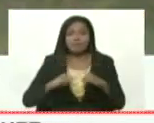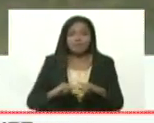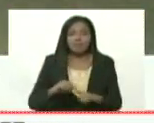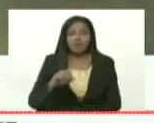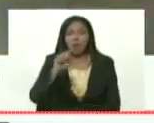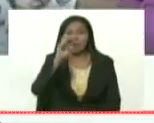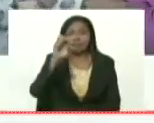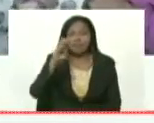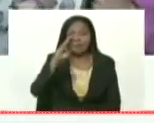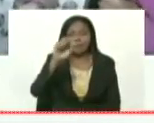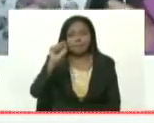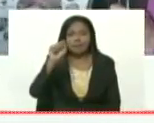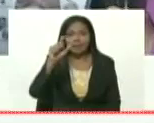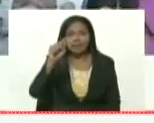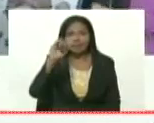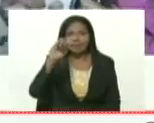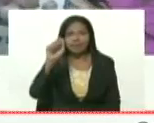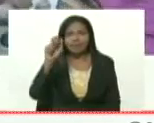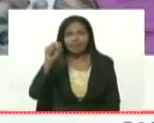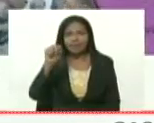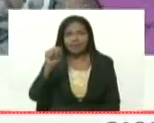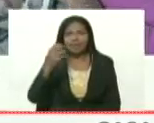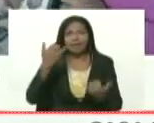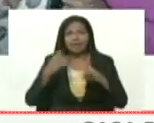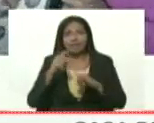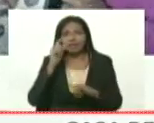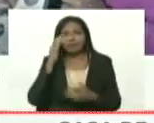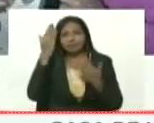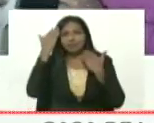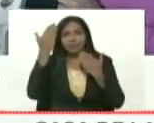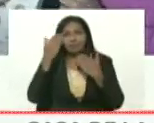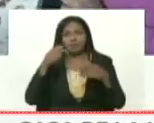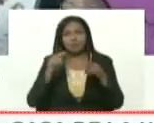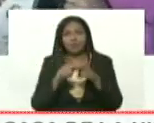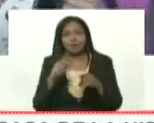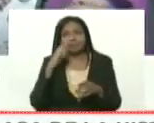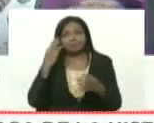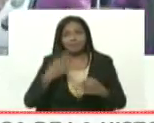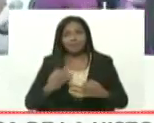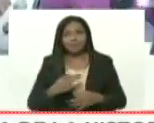está viendo. El hijo de Arely. Saludos, seguro.